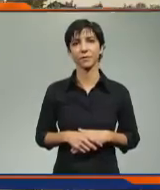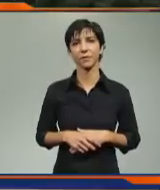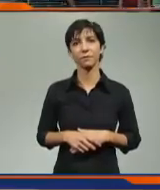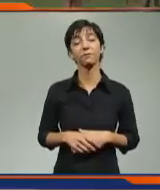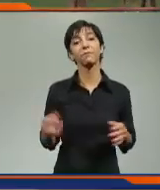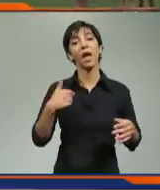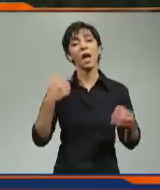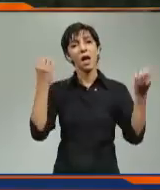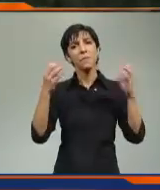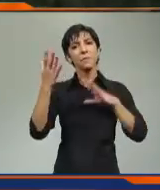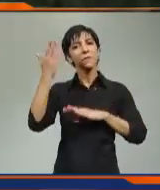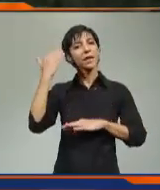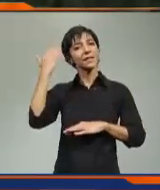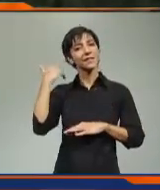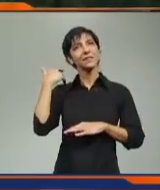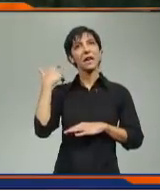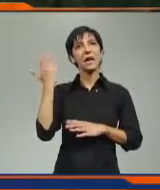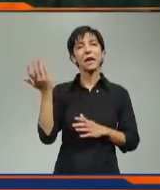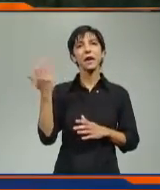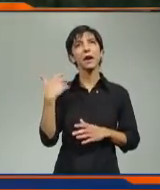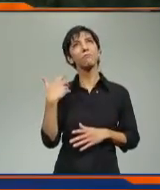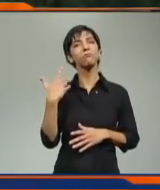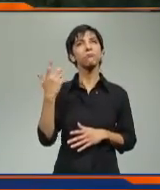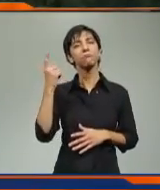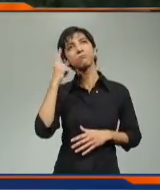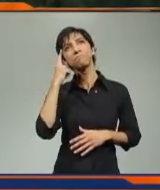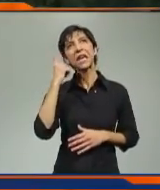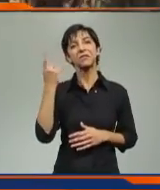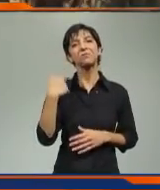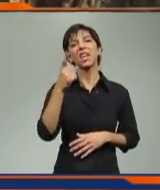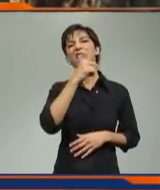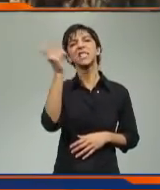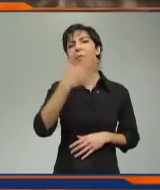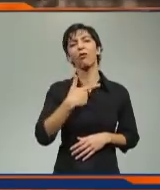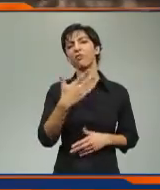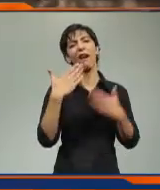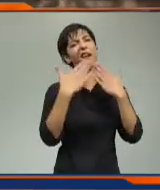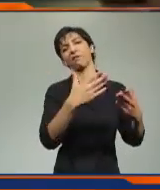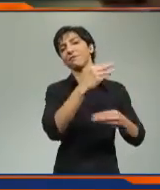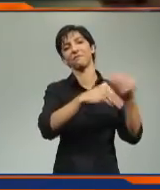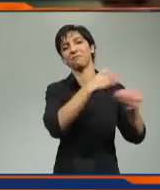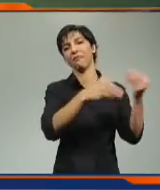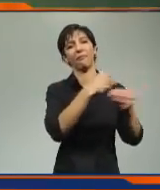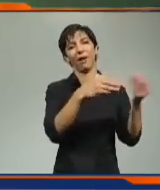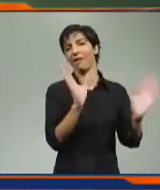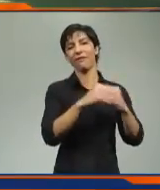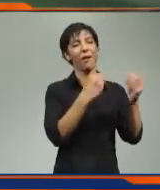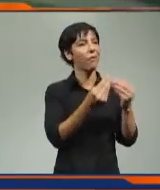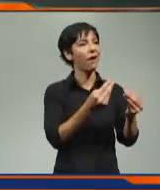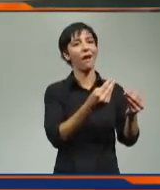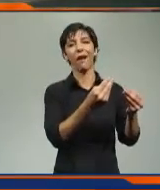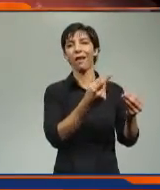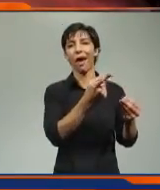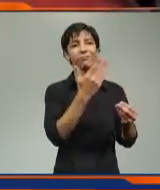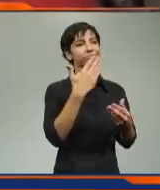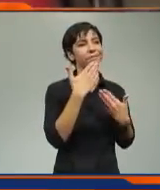Empecé haciendo atletismo, bueno, 100% gracias a mi familia. Mi viejo fue atleta, fue